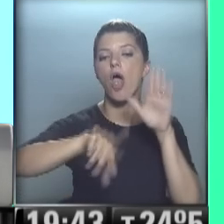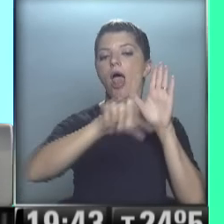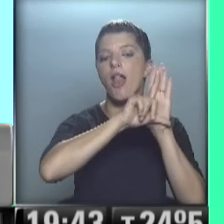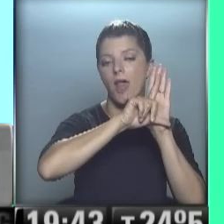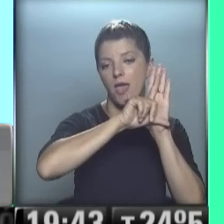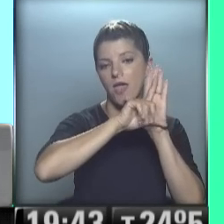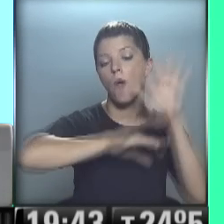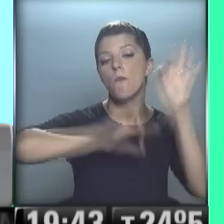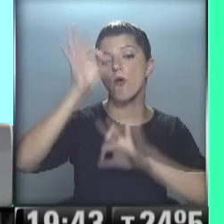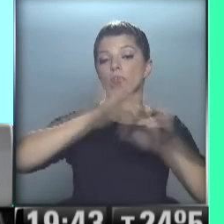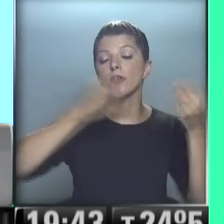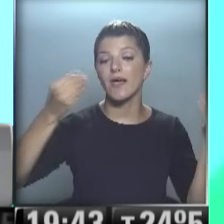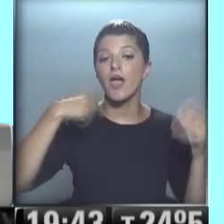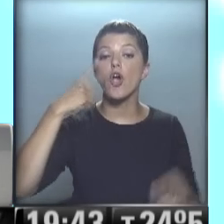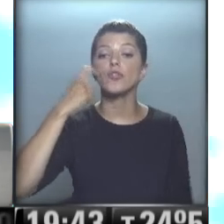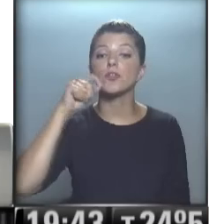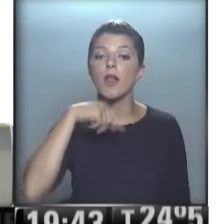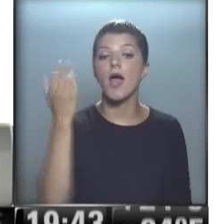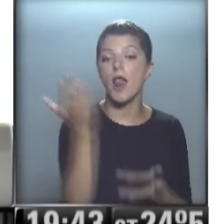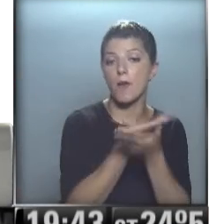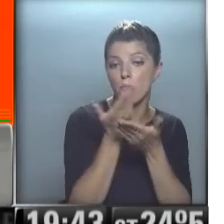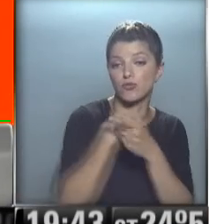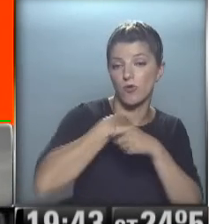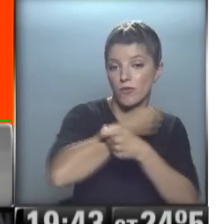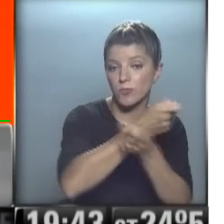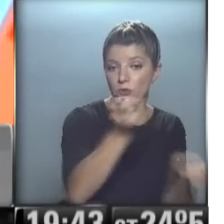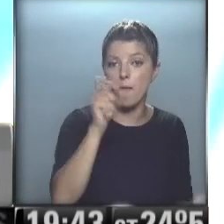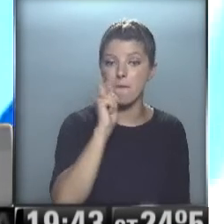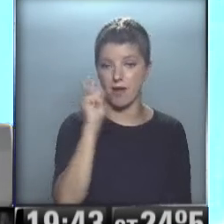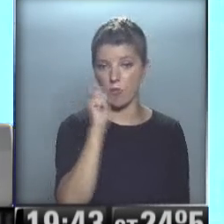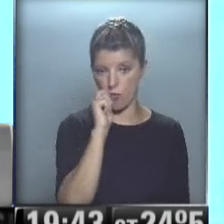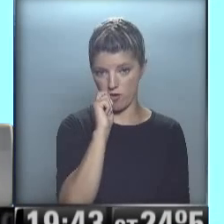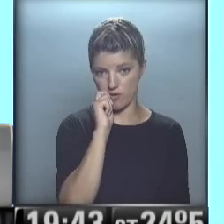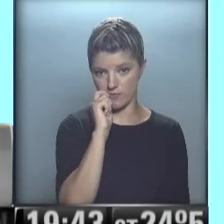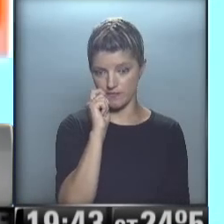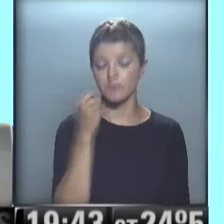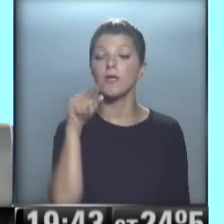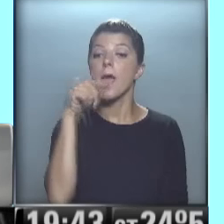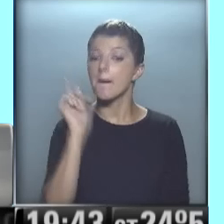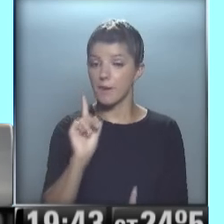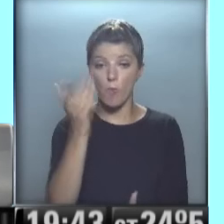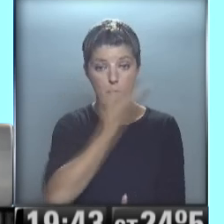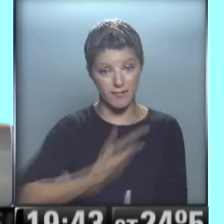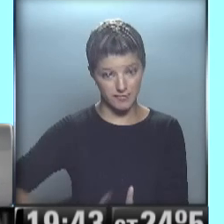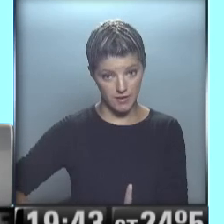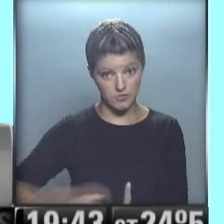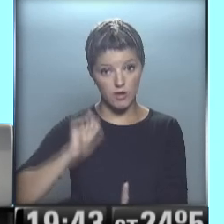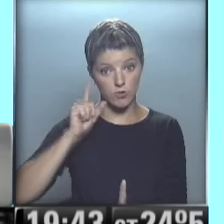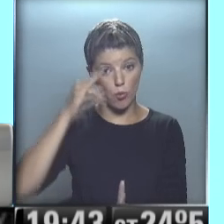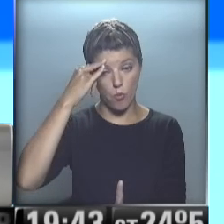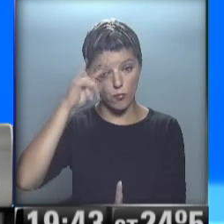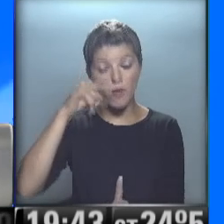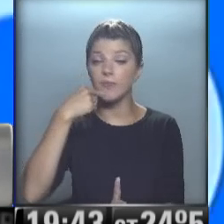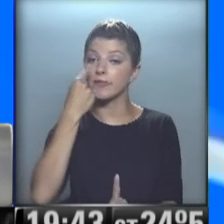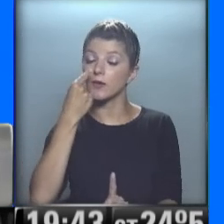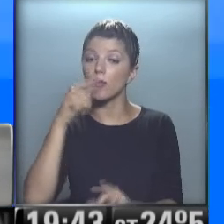que habilita al gobierno a controlar la producción y distribución de la marihuana. El propio presidente, José Mujica, salió a